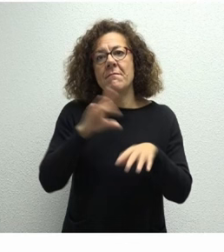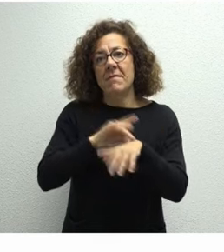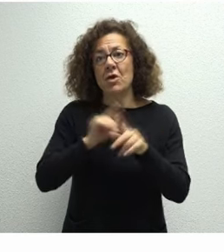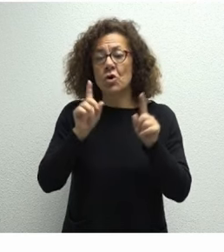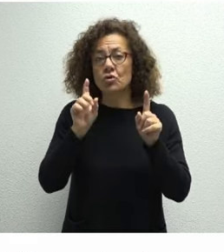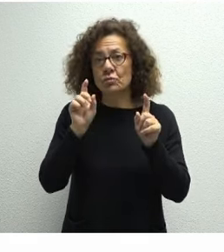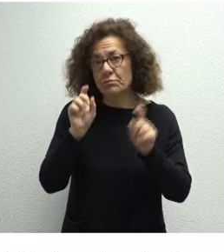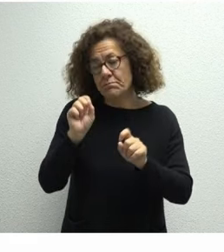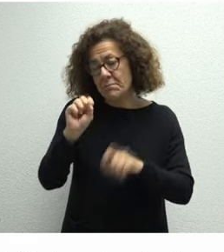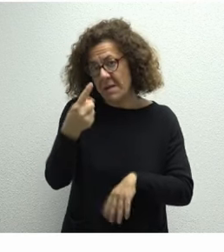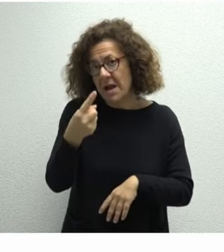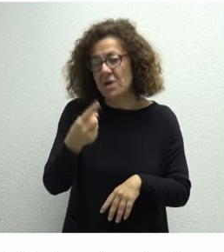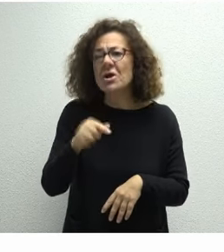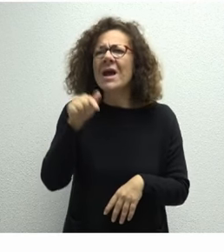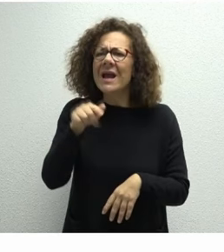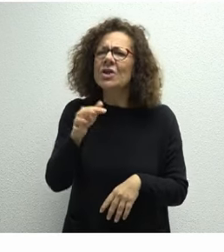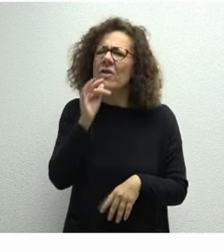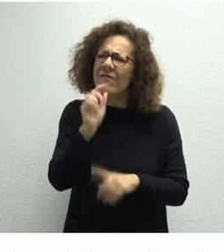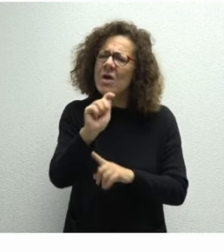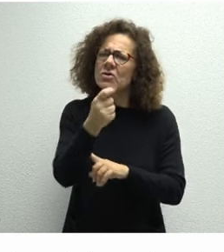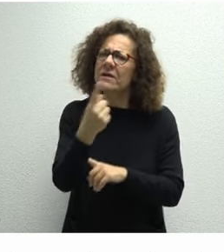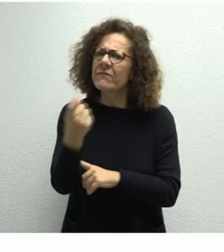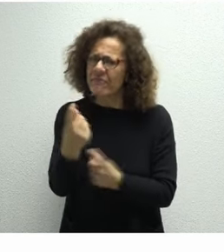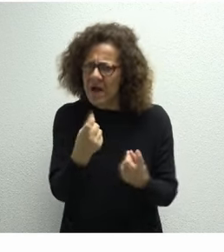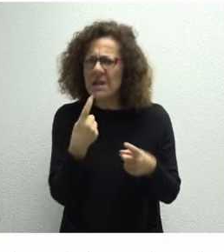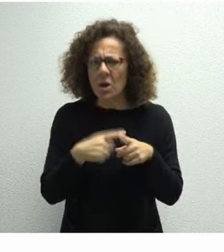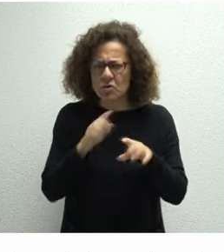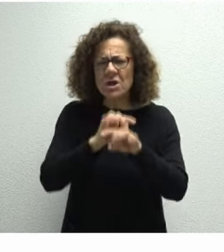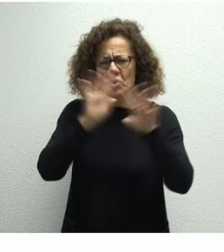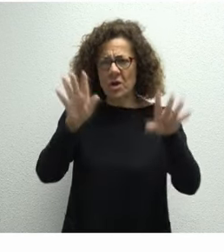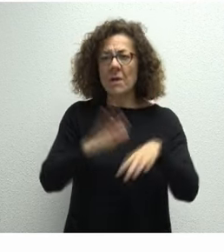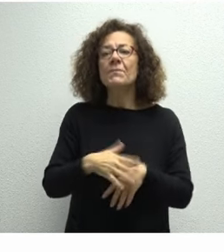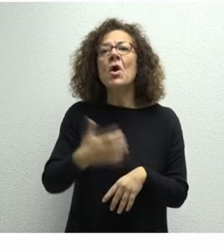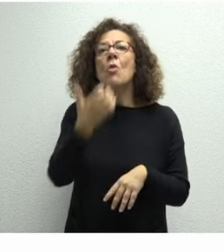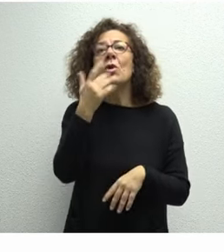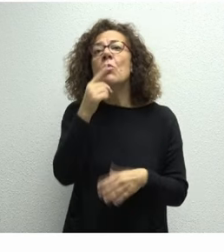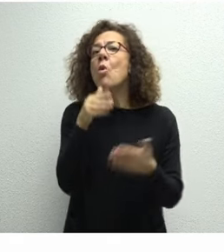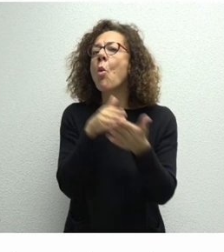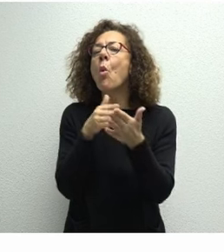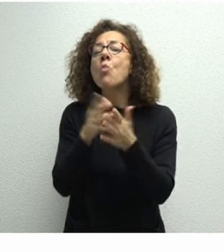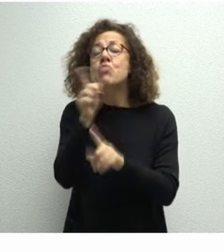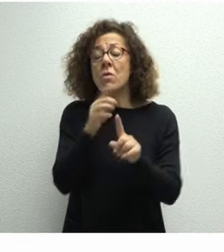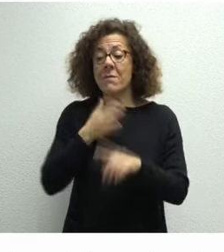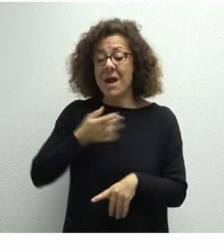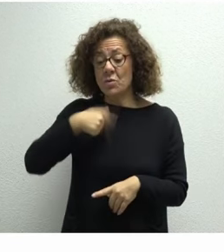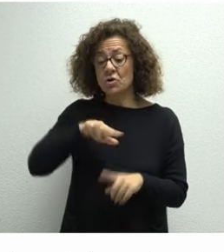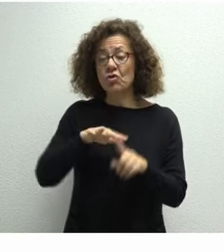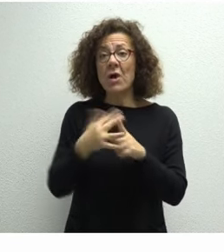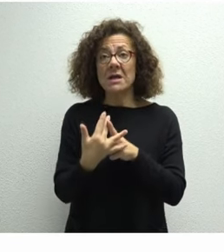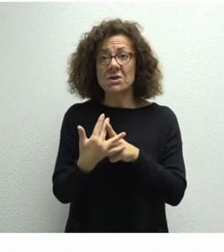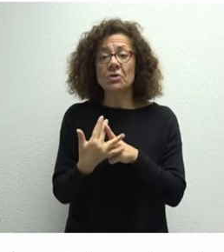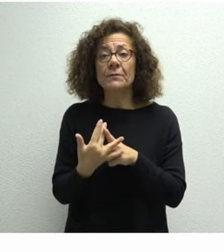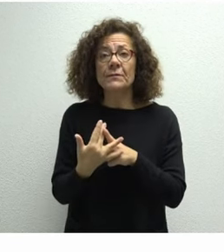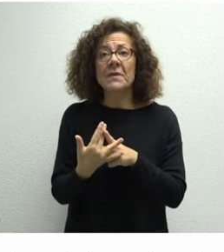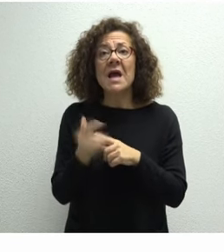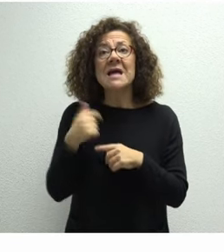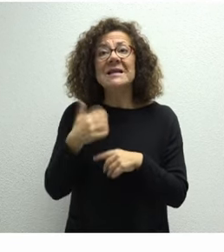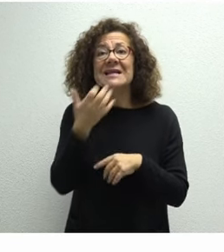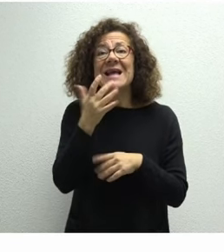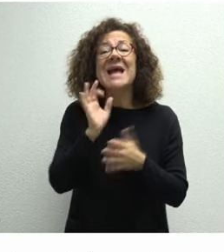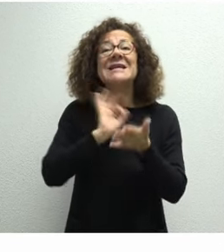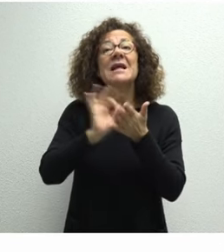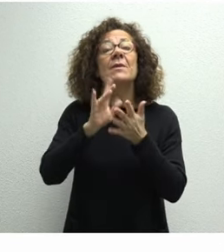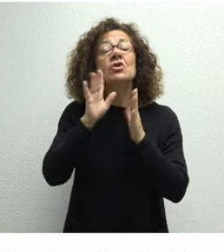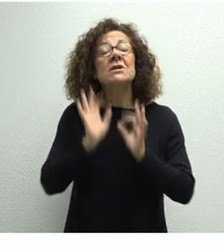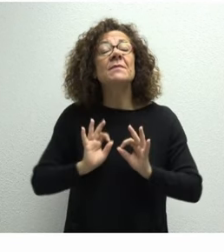inconvenientes los que qu y queda mucho por hacer evidentemente por ejemplo un inconveniente en nuestro caso eh es que al tener servicios